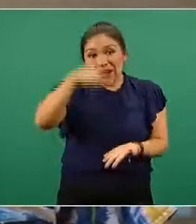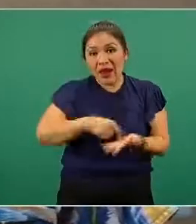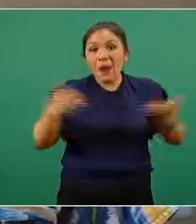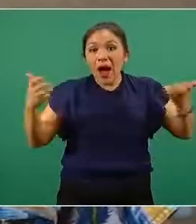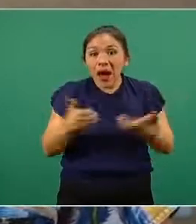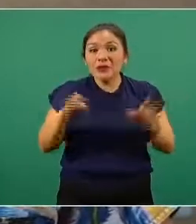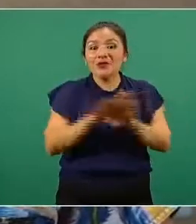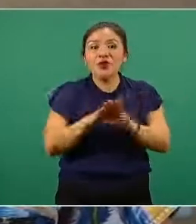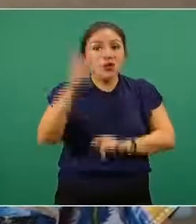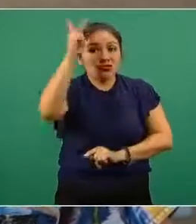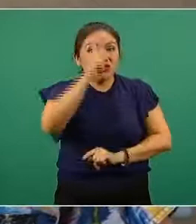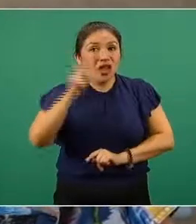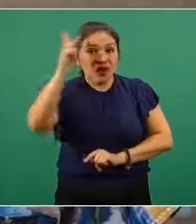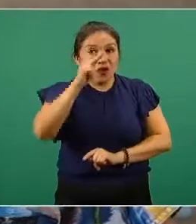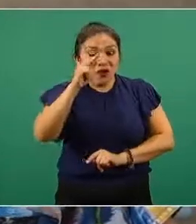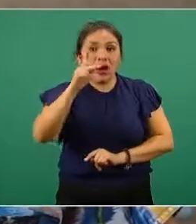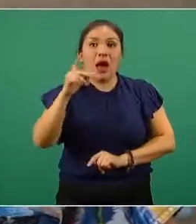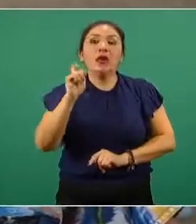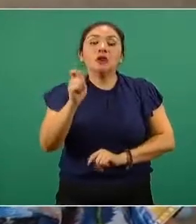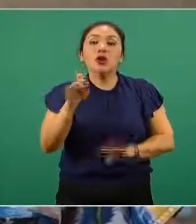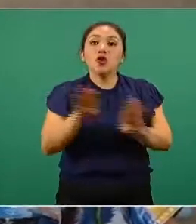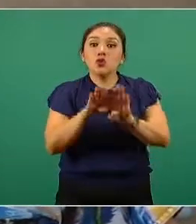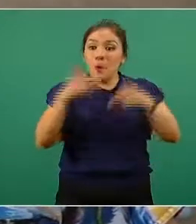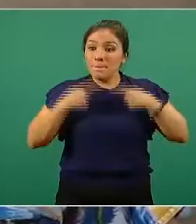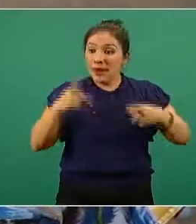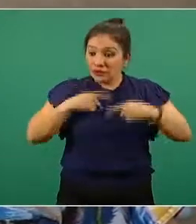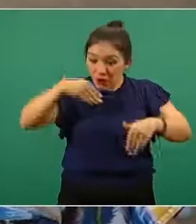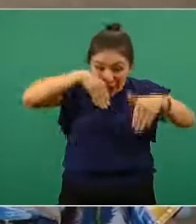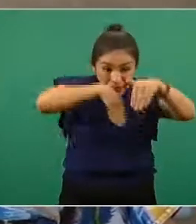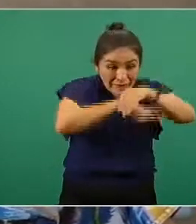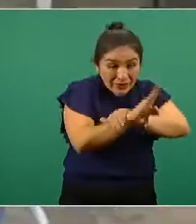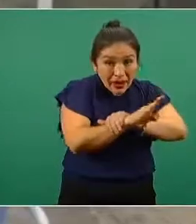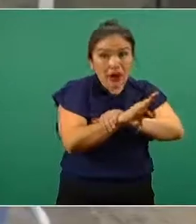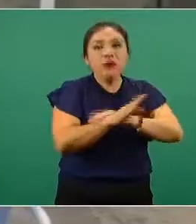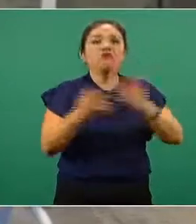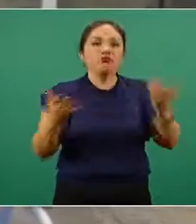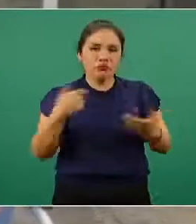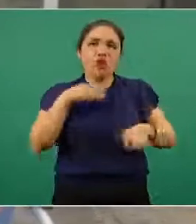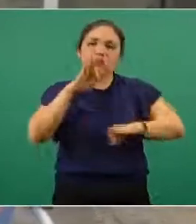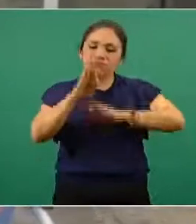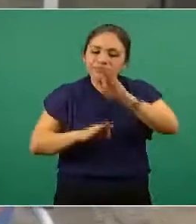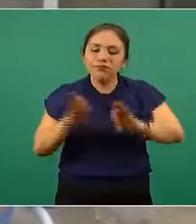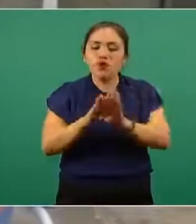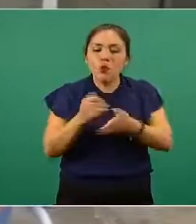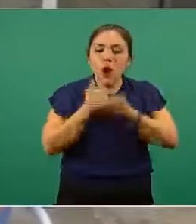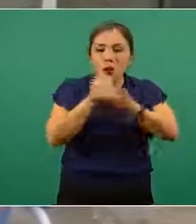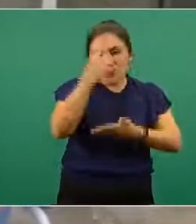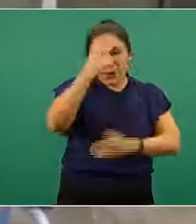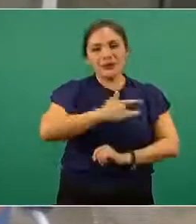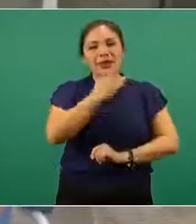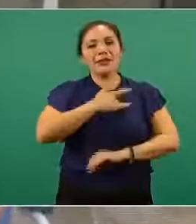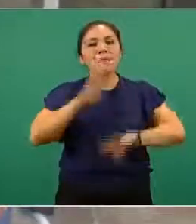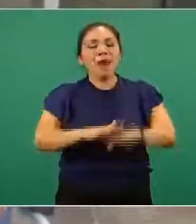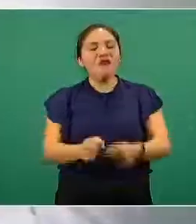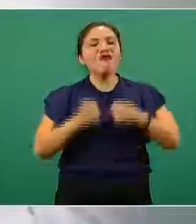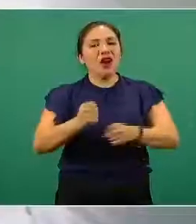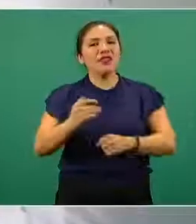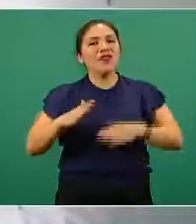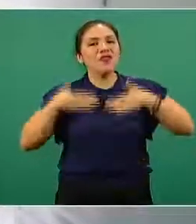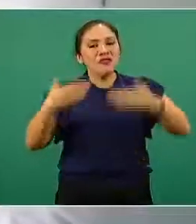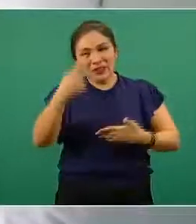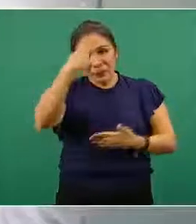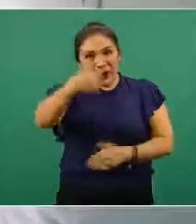hacemos, la labor de psicología, antes de que entre un paciente a búnker. Ayudarlo a que fortalezca esa confianza